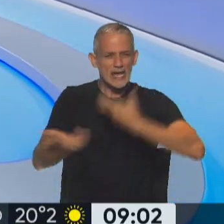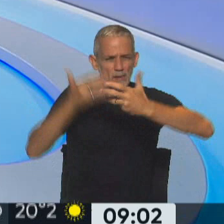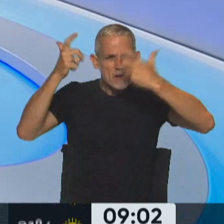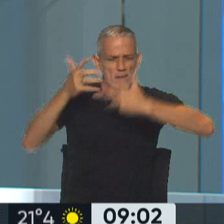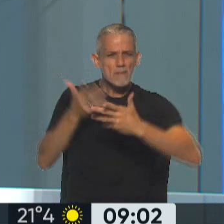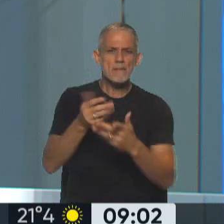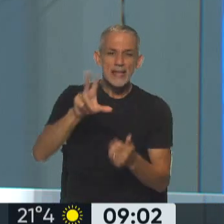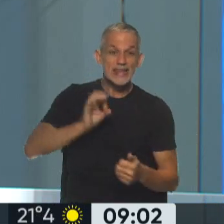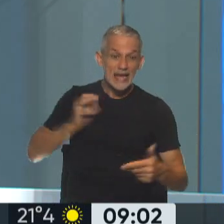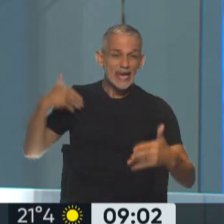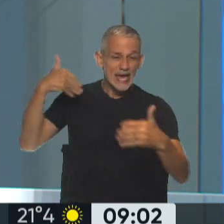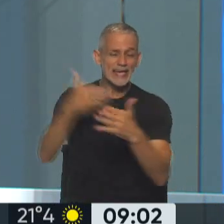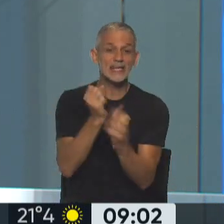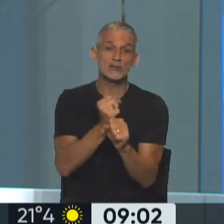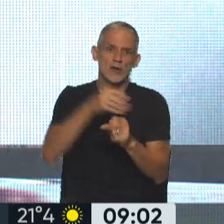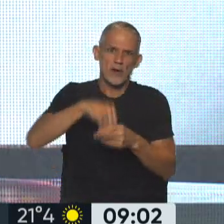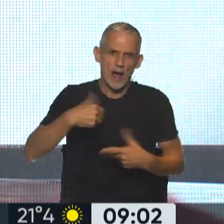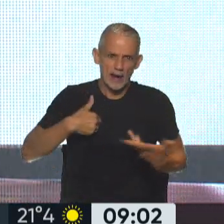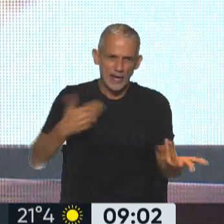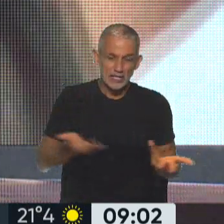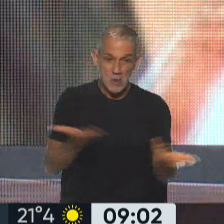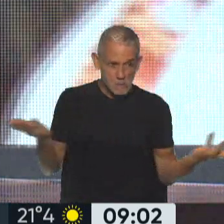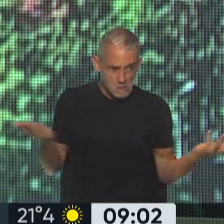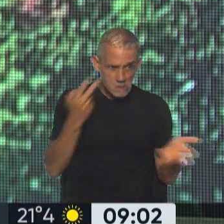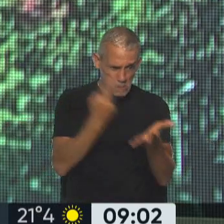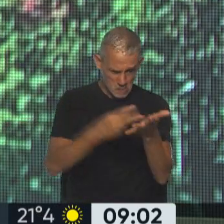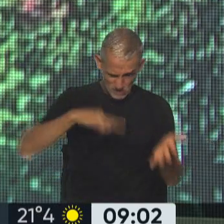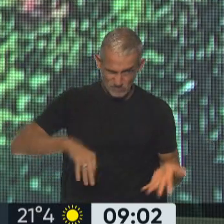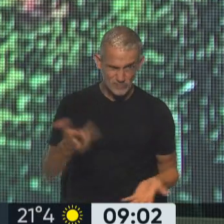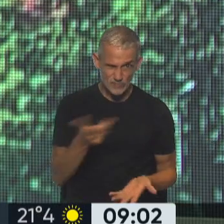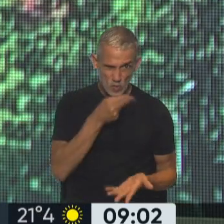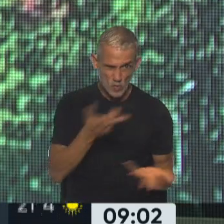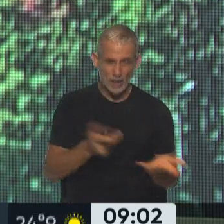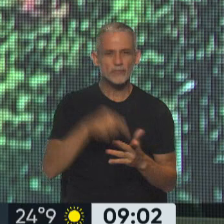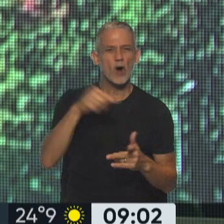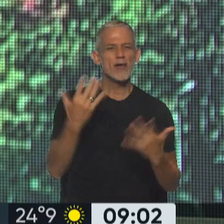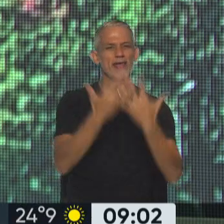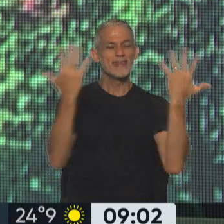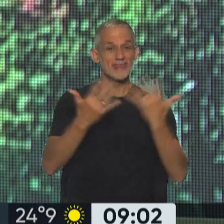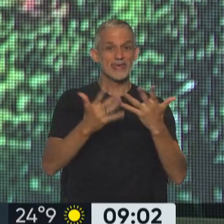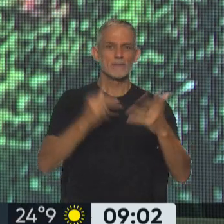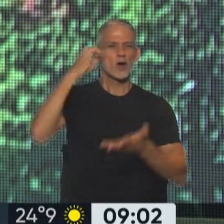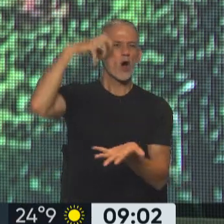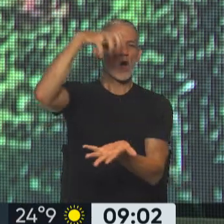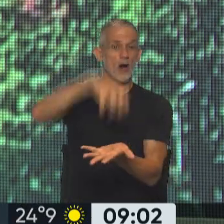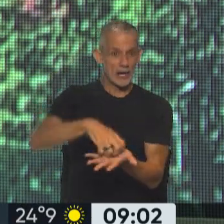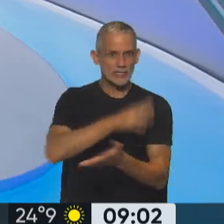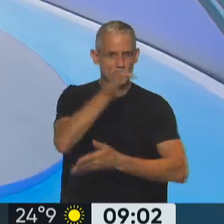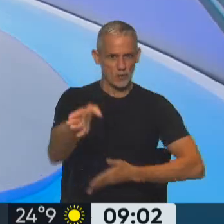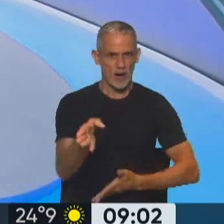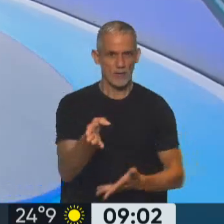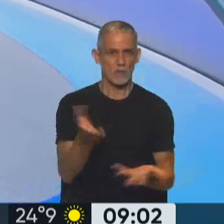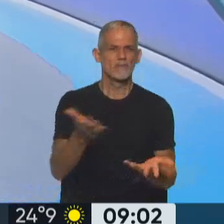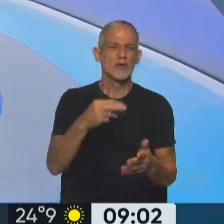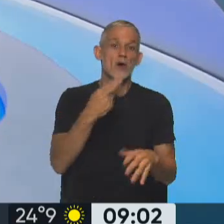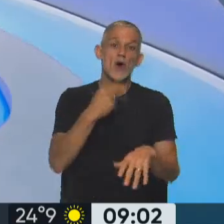hace más de 30 años en la Argentina sin un reconocimiento. Por eso hoy es el gran día, vamos a estar frente al Congreso de la Nación, vamos a estar